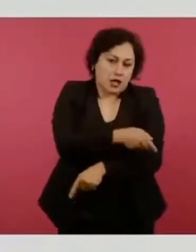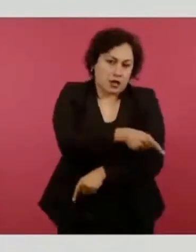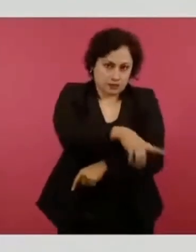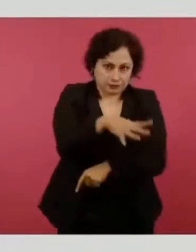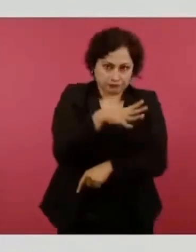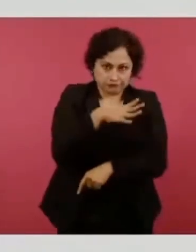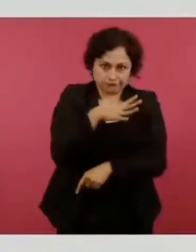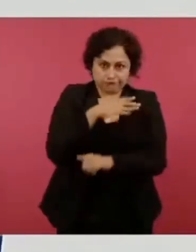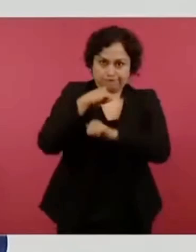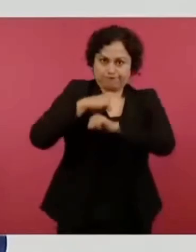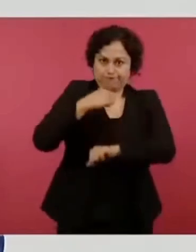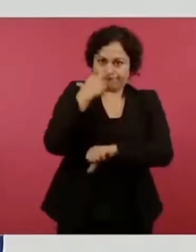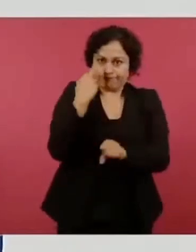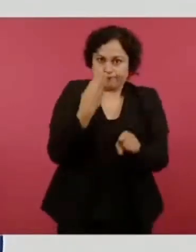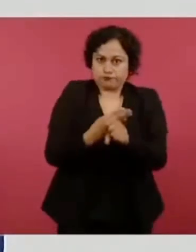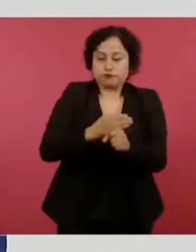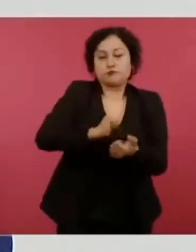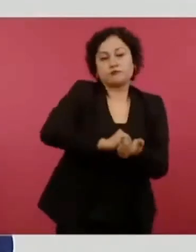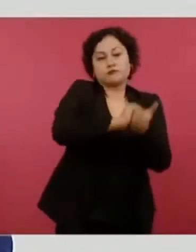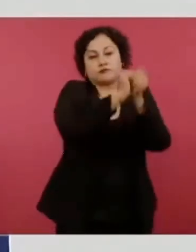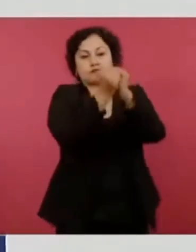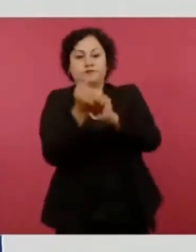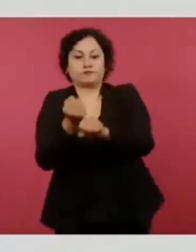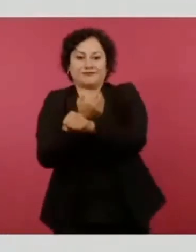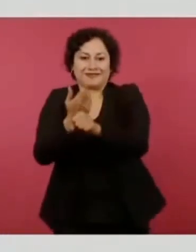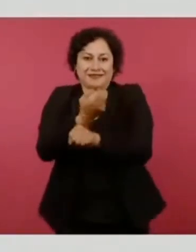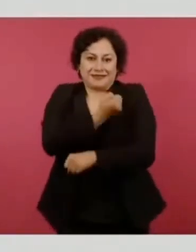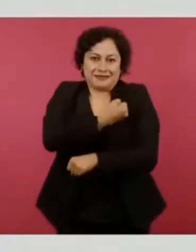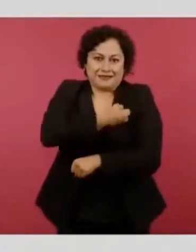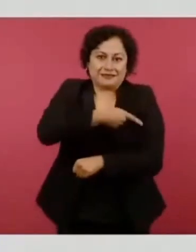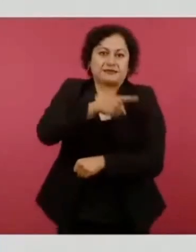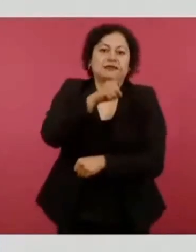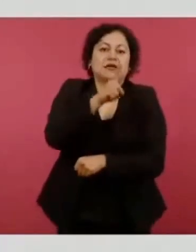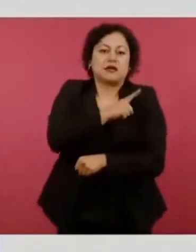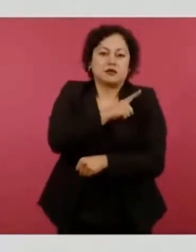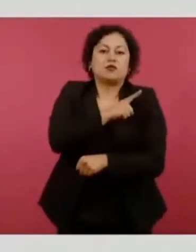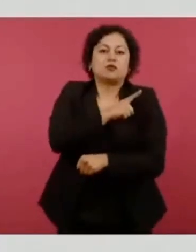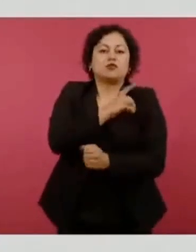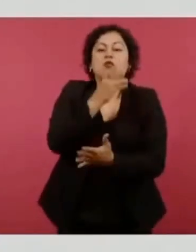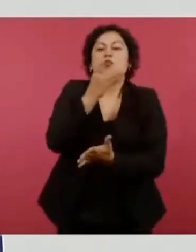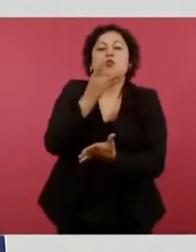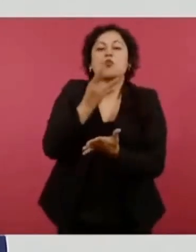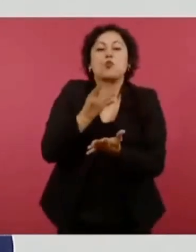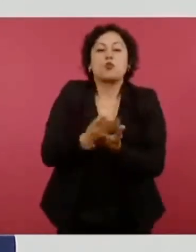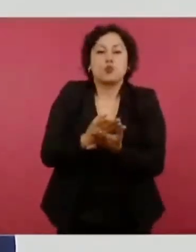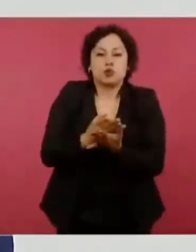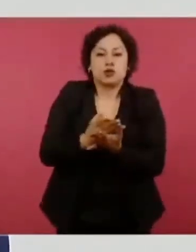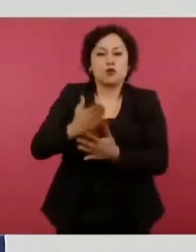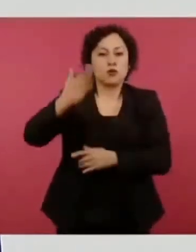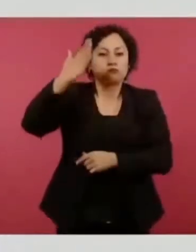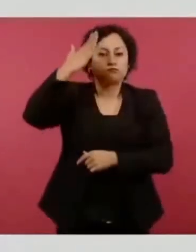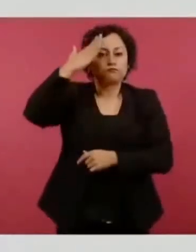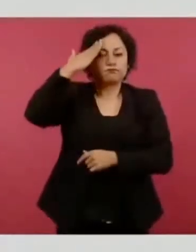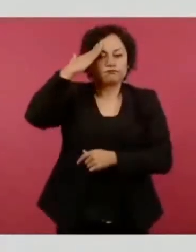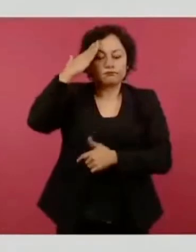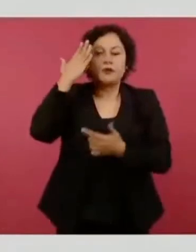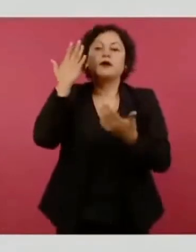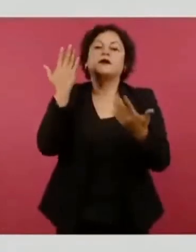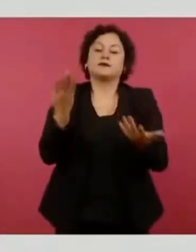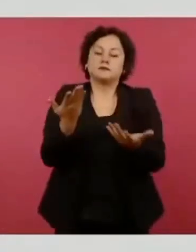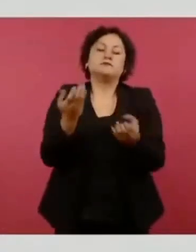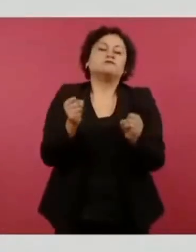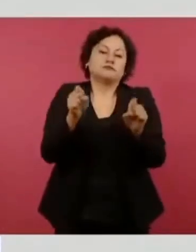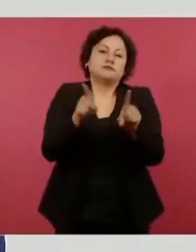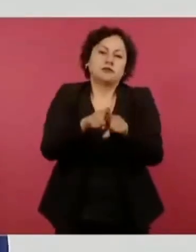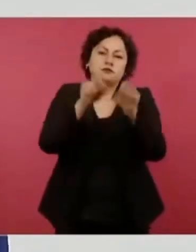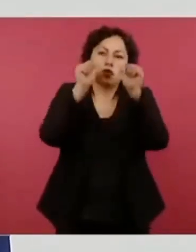salud, se convierte en la Secretaría de Salud con solamente autoridad rectora y también, desde luego, responsable de la